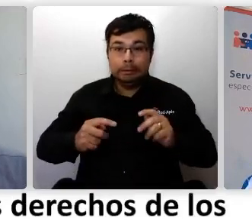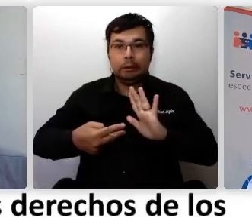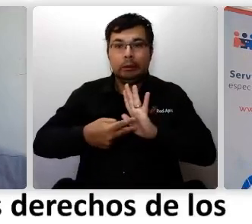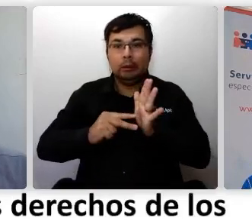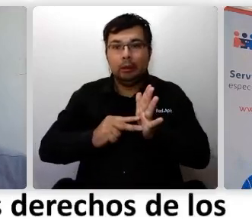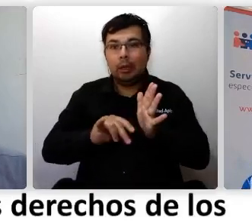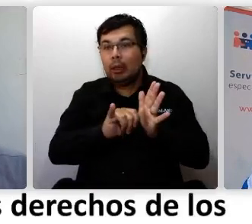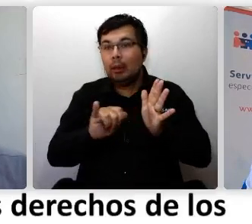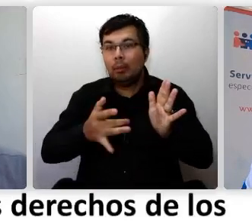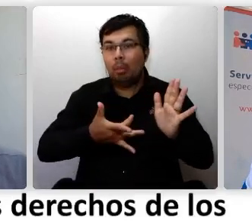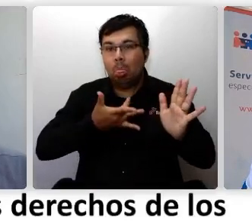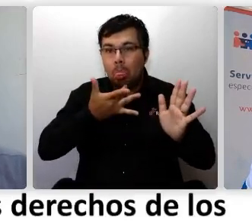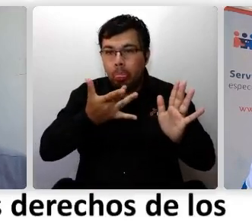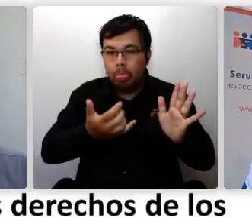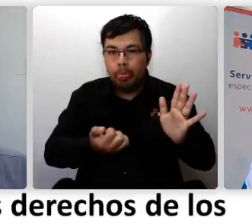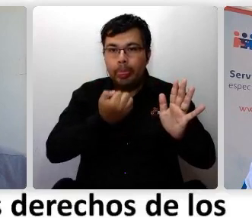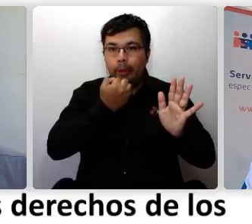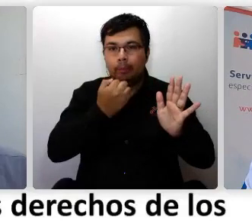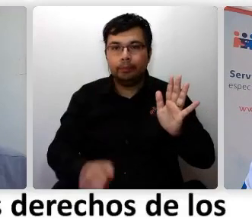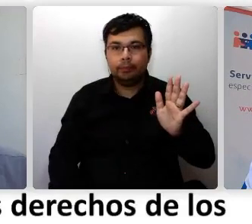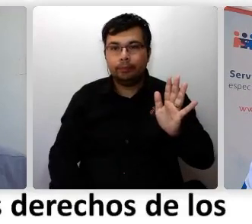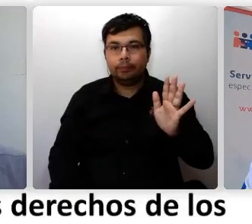comete uno más grande. Entonces,